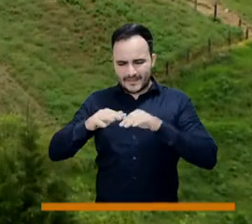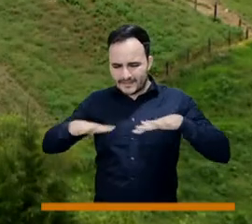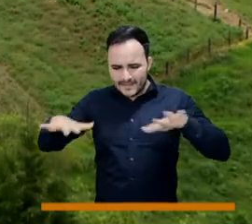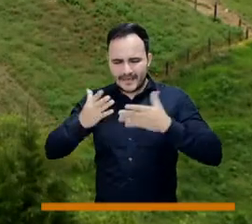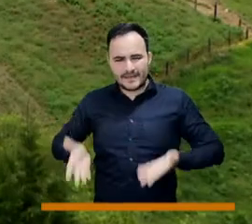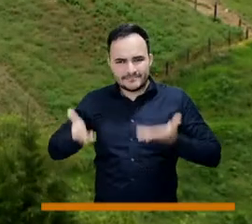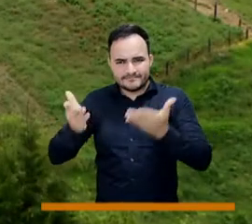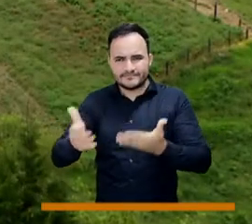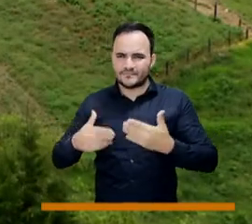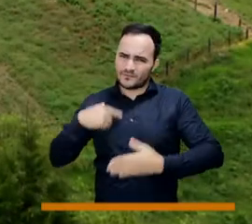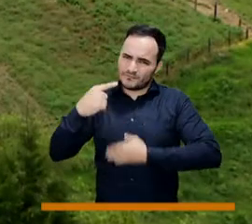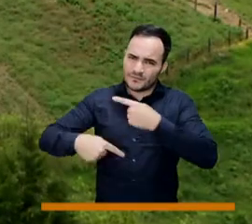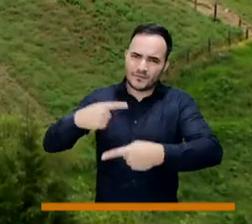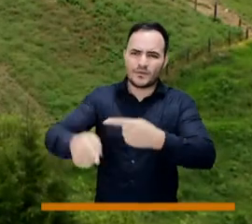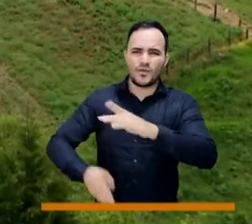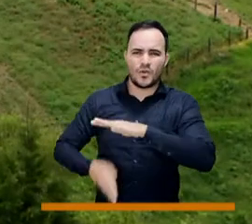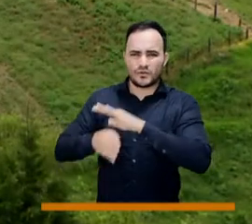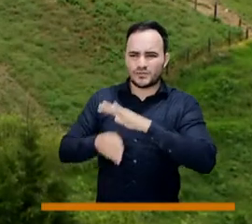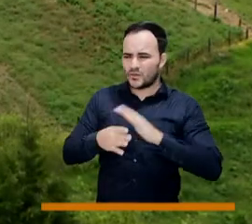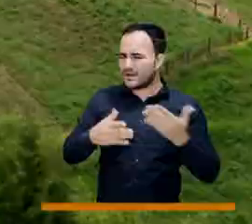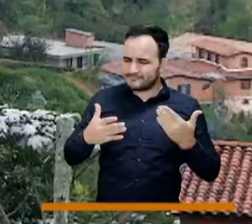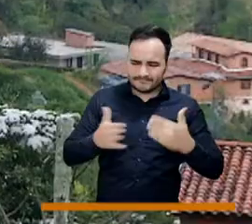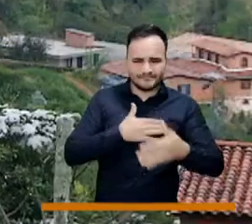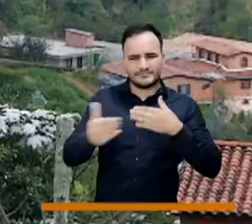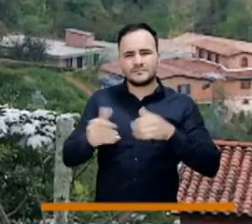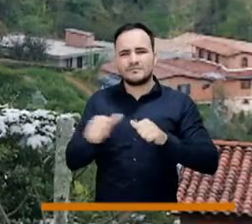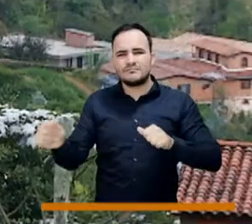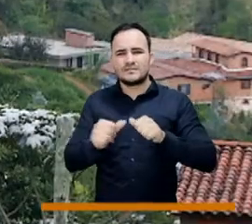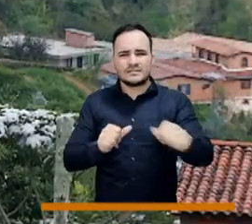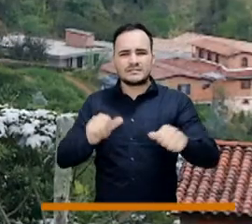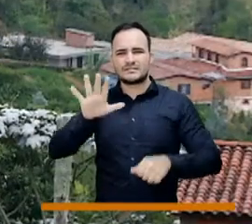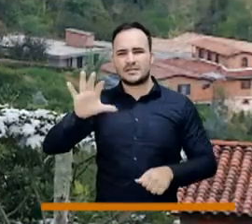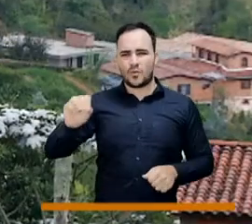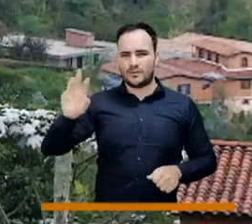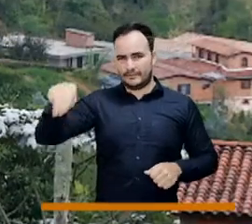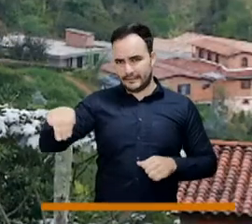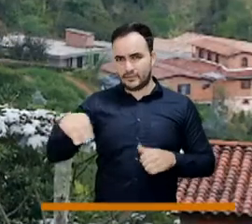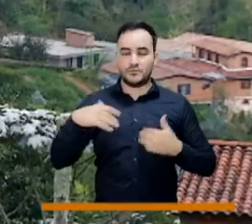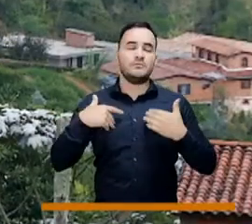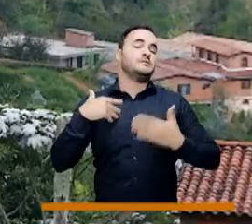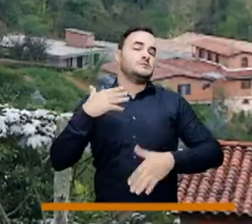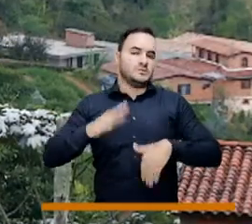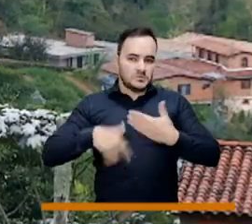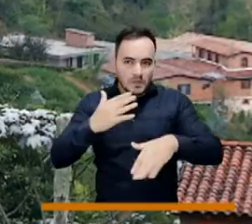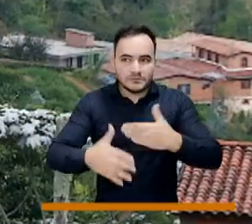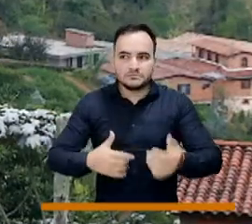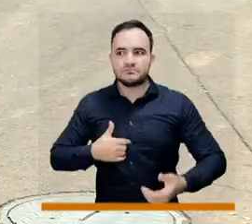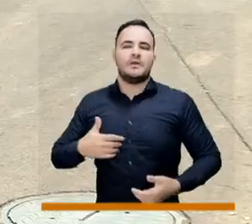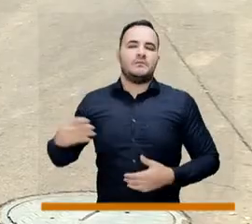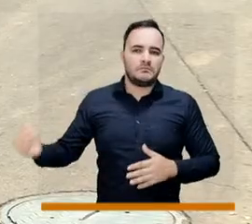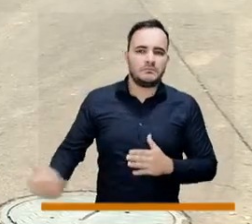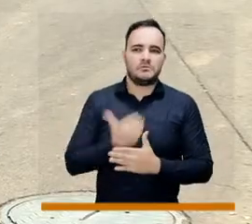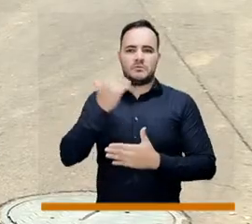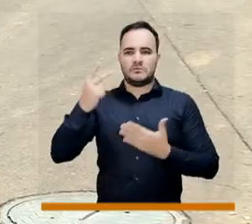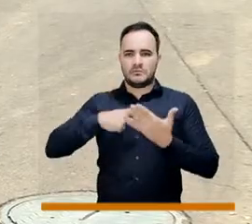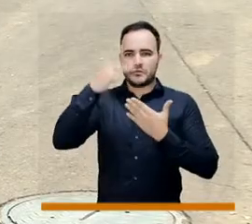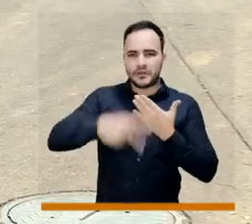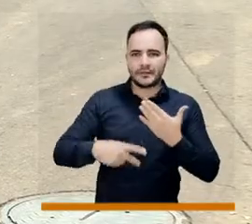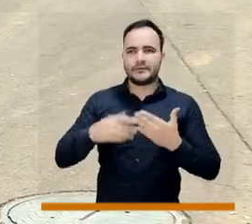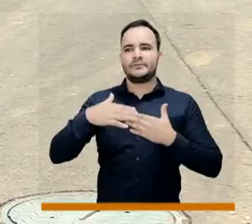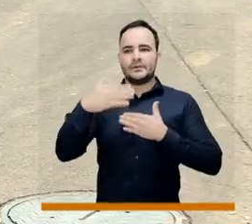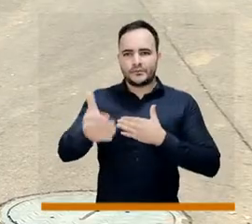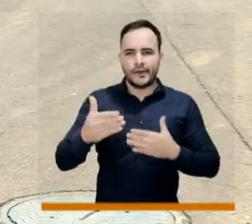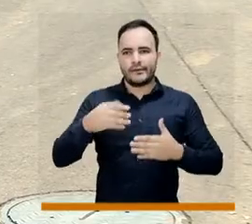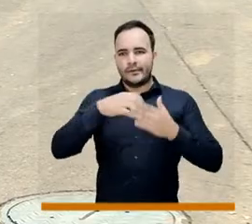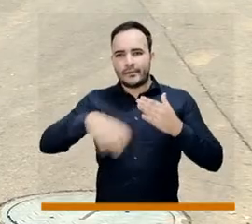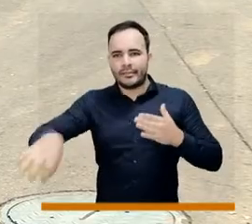el pedacito, así sean 50 metros. Y entonces empiezan a surgir todos los proindivisos, más los